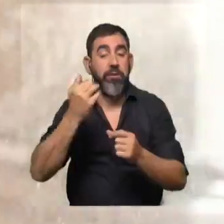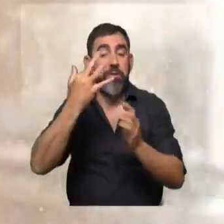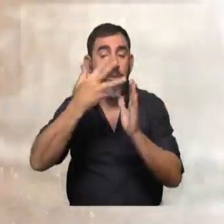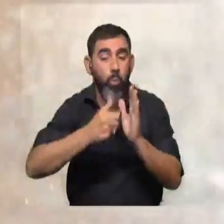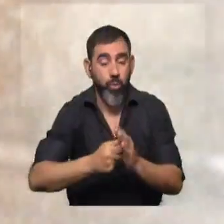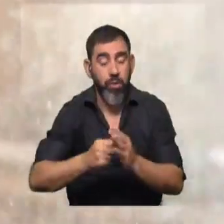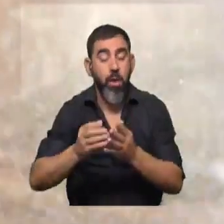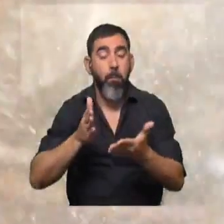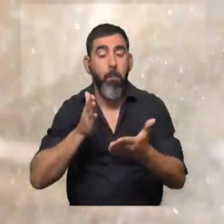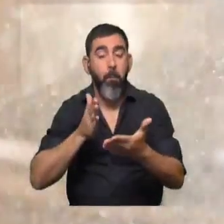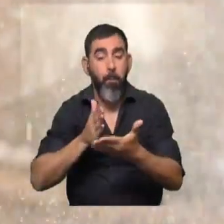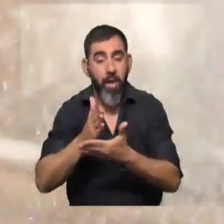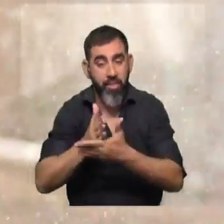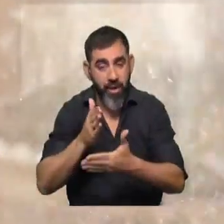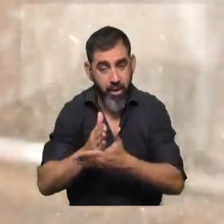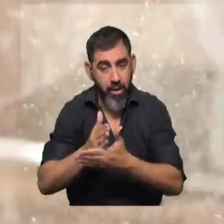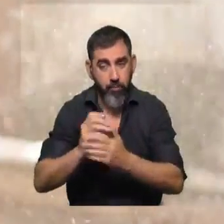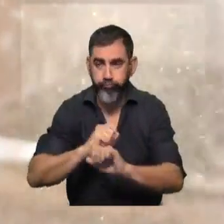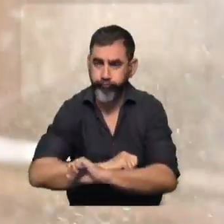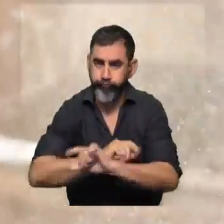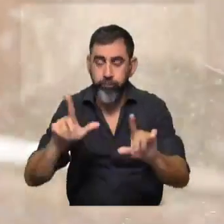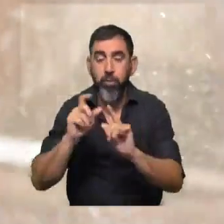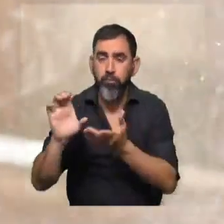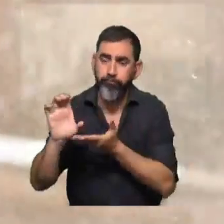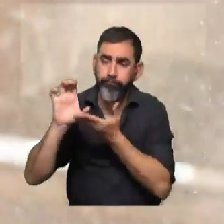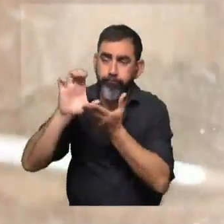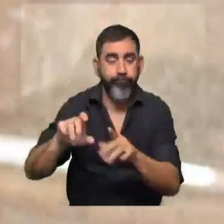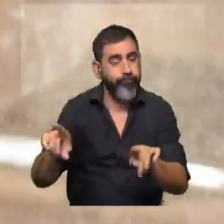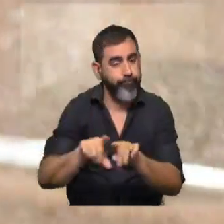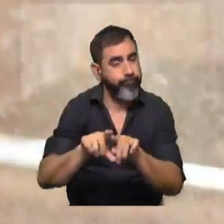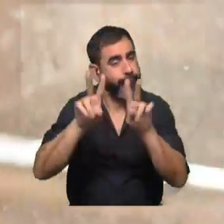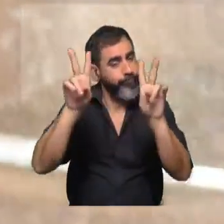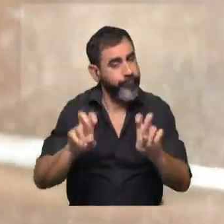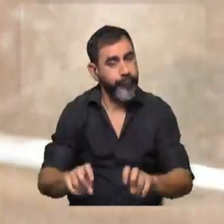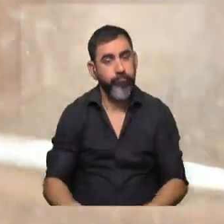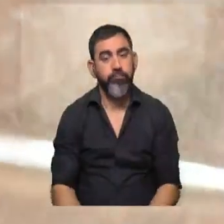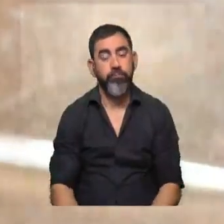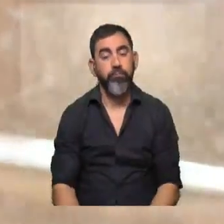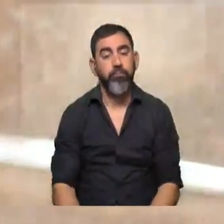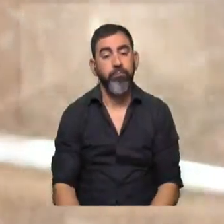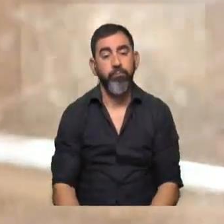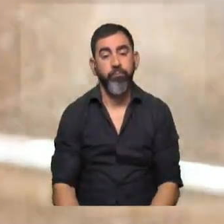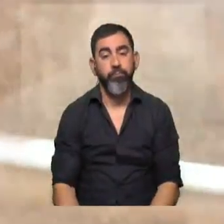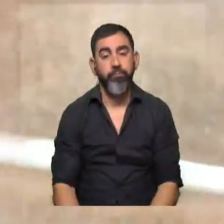madera, se disparan junto con la erradicación de inversiones en ese rubro.